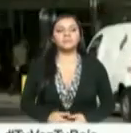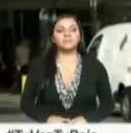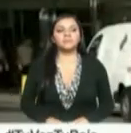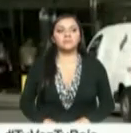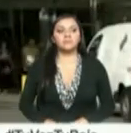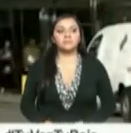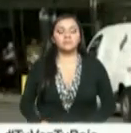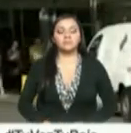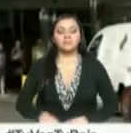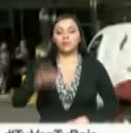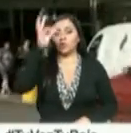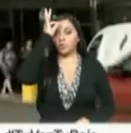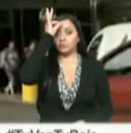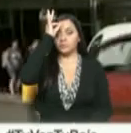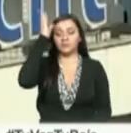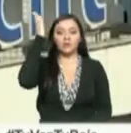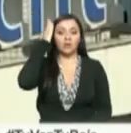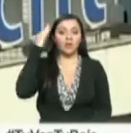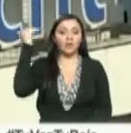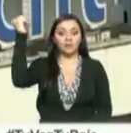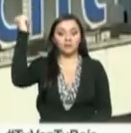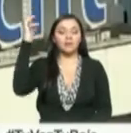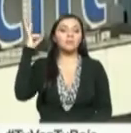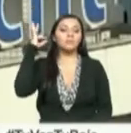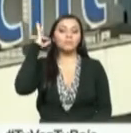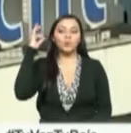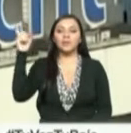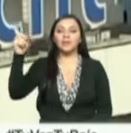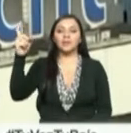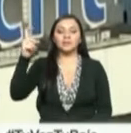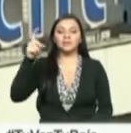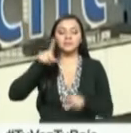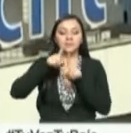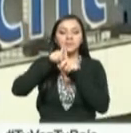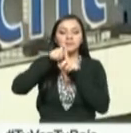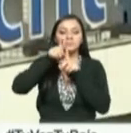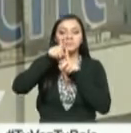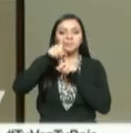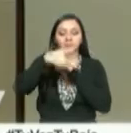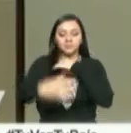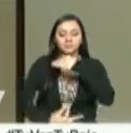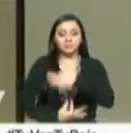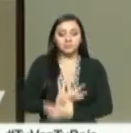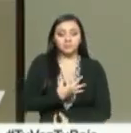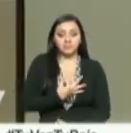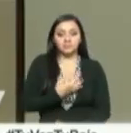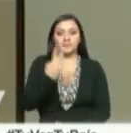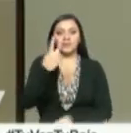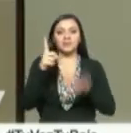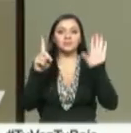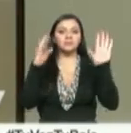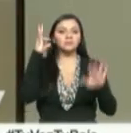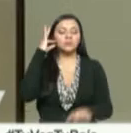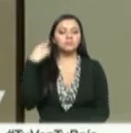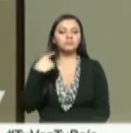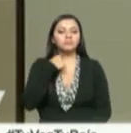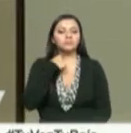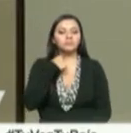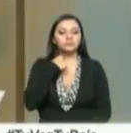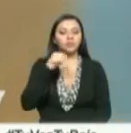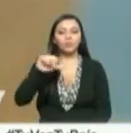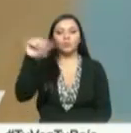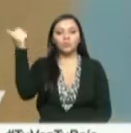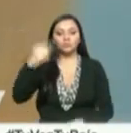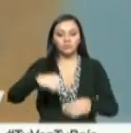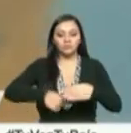Un hospital holandés habría inseminado con esperma diferente al de sus parejas a 26 mujeres. El Hospital Universitario de Utrecht